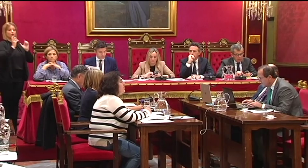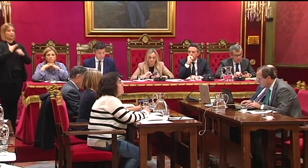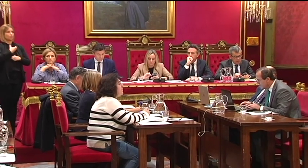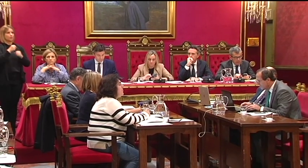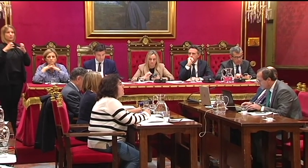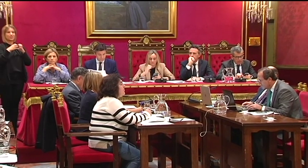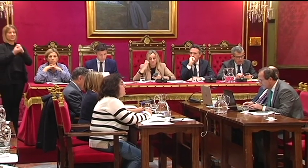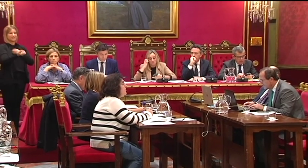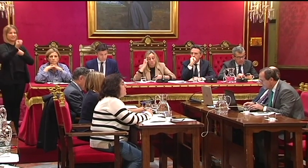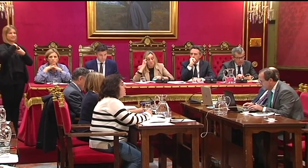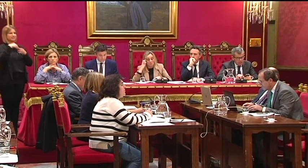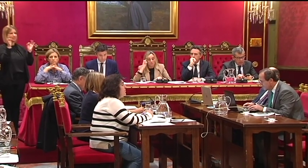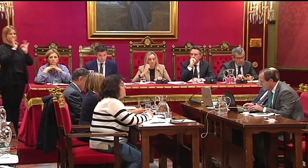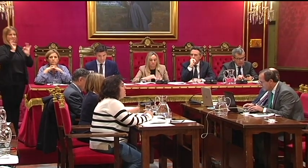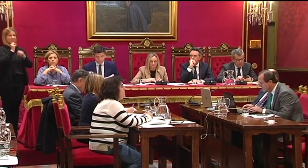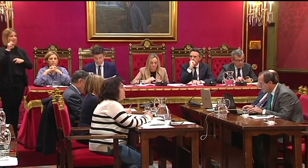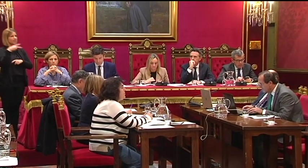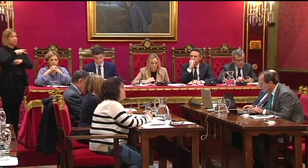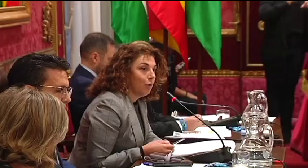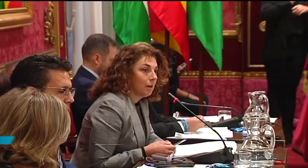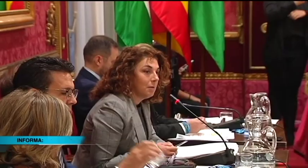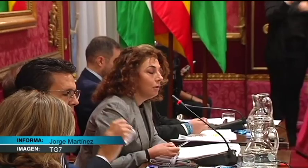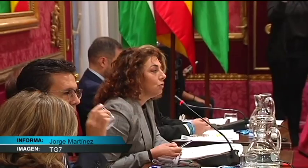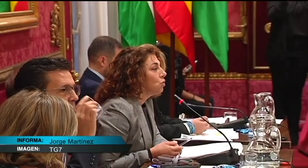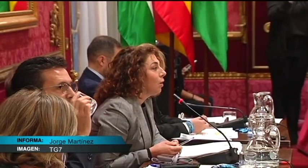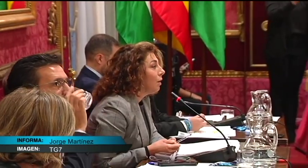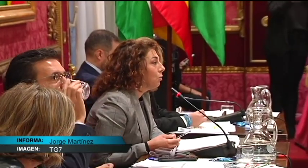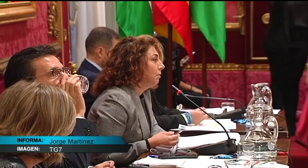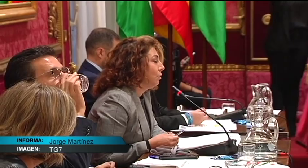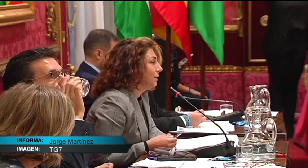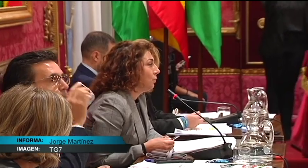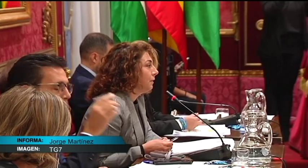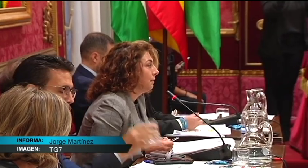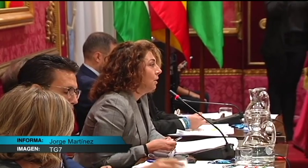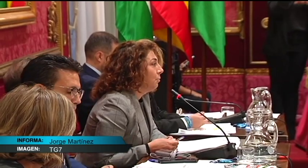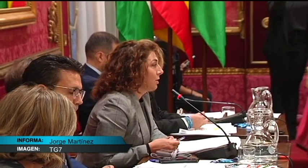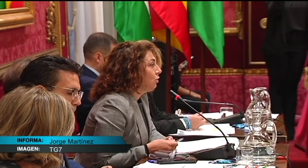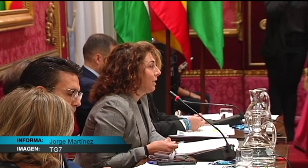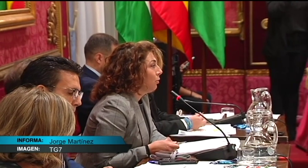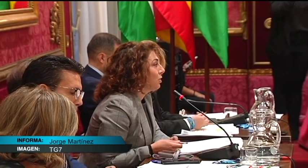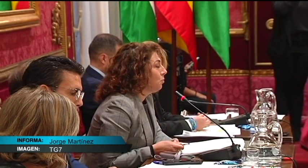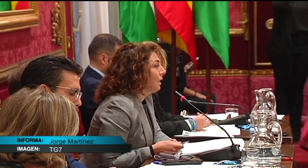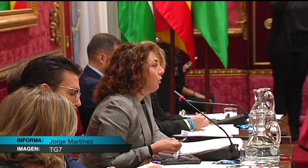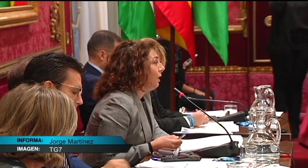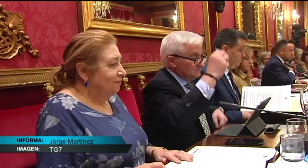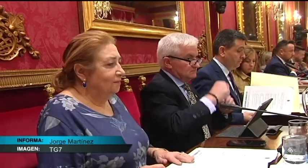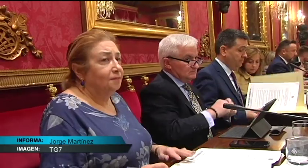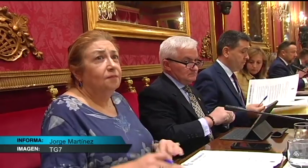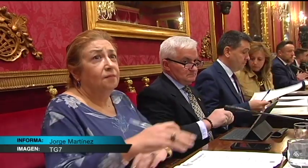con el alineamiento con la Fundación Granada Inteligencia Artificial ha pedido el edil Herrera Triguero, respaldando